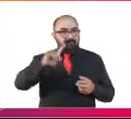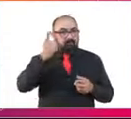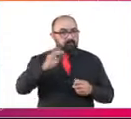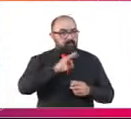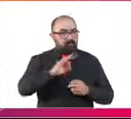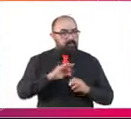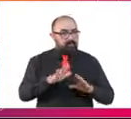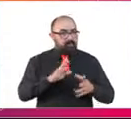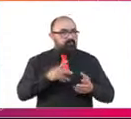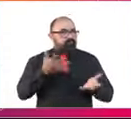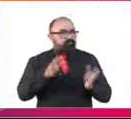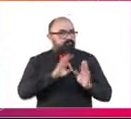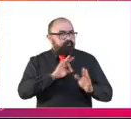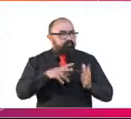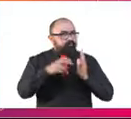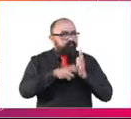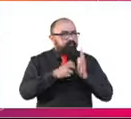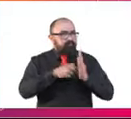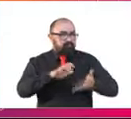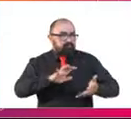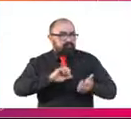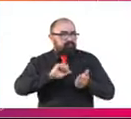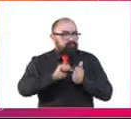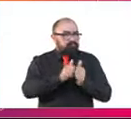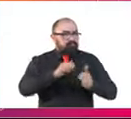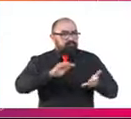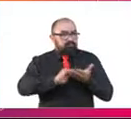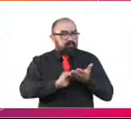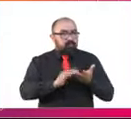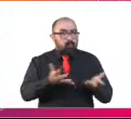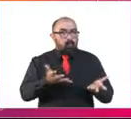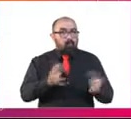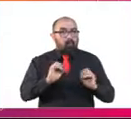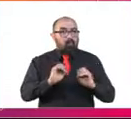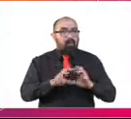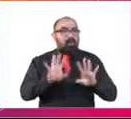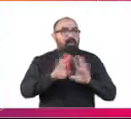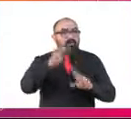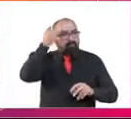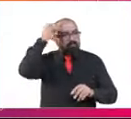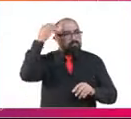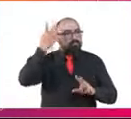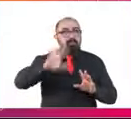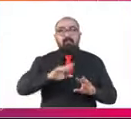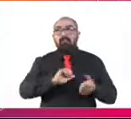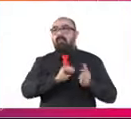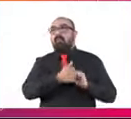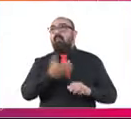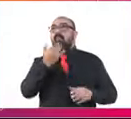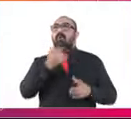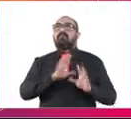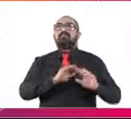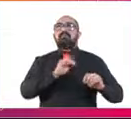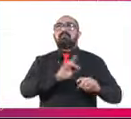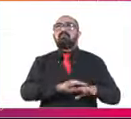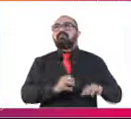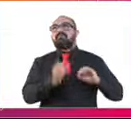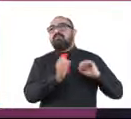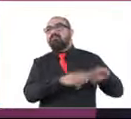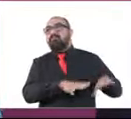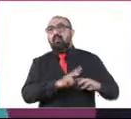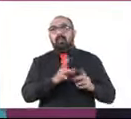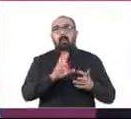factible resolverlo? ¿O sencillamente vamos a la catástrofe y mejor nos olvidamos de que existe el cambio climático y otros impactos